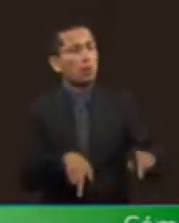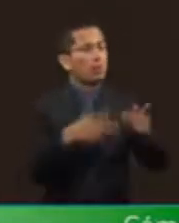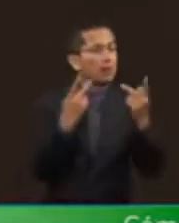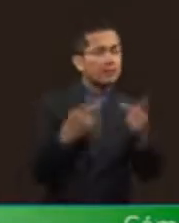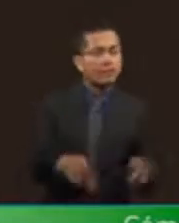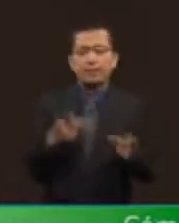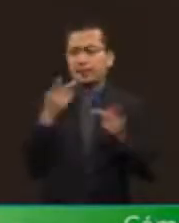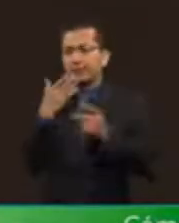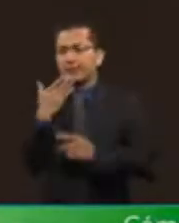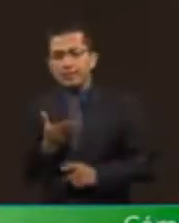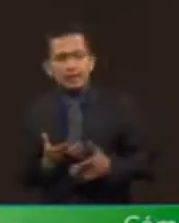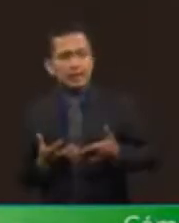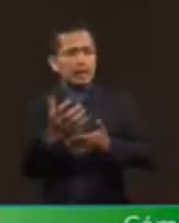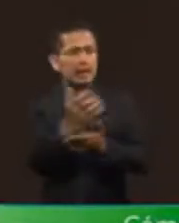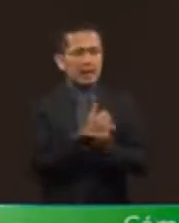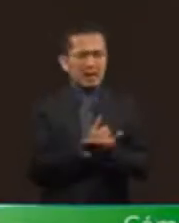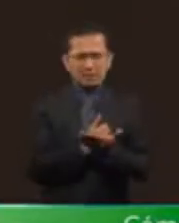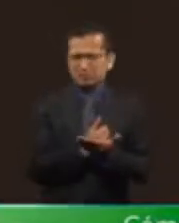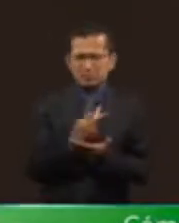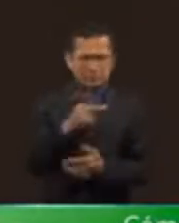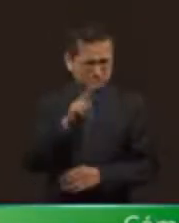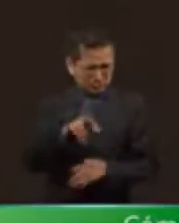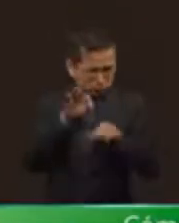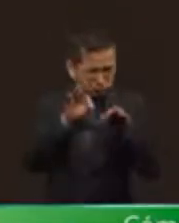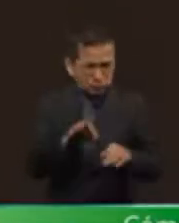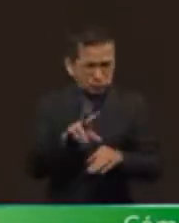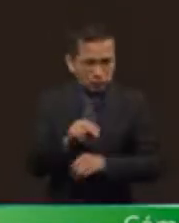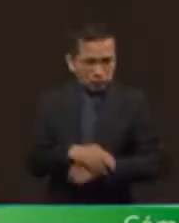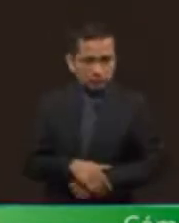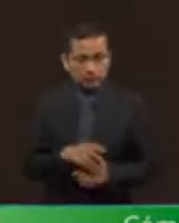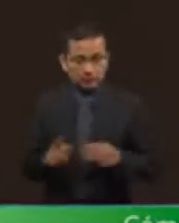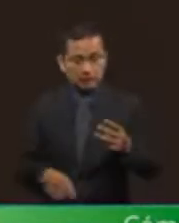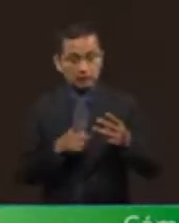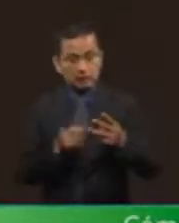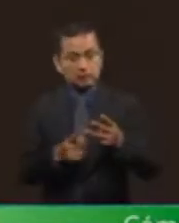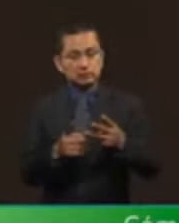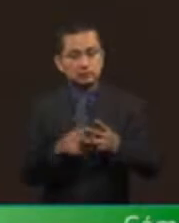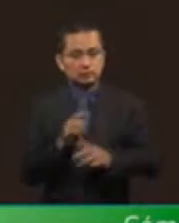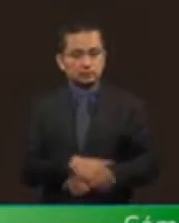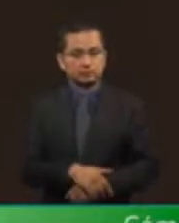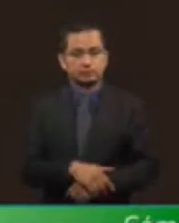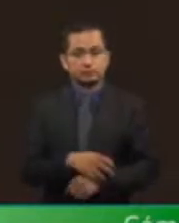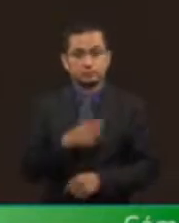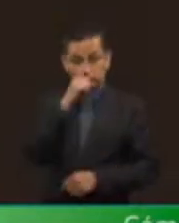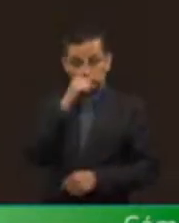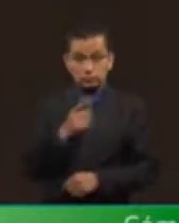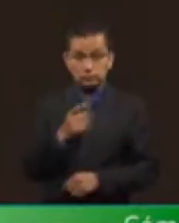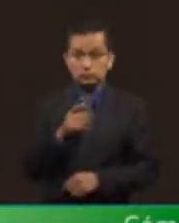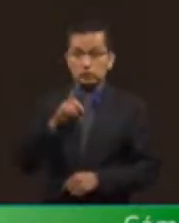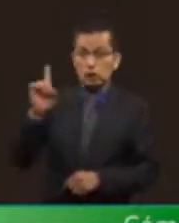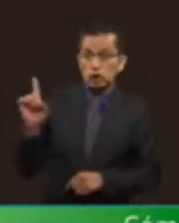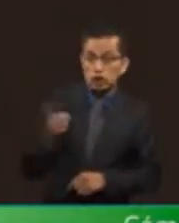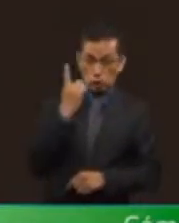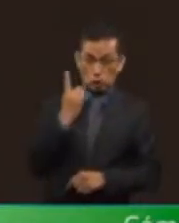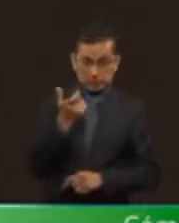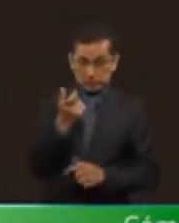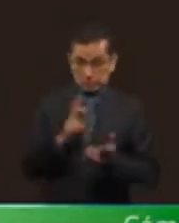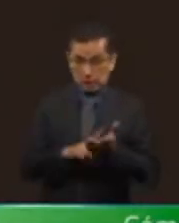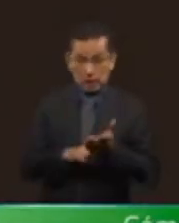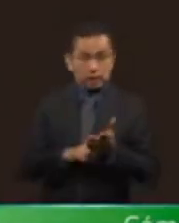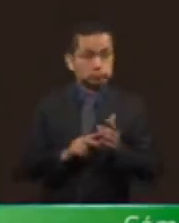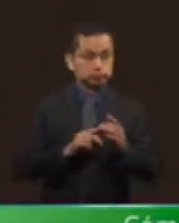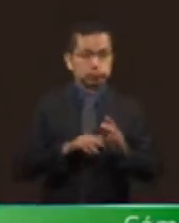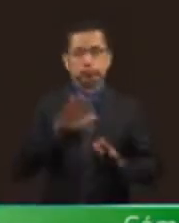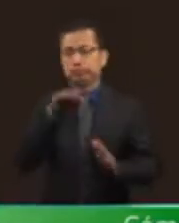ingresos petroleros. Tercero, no considera la inestabilidad del precio del dólar,